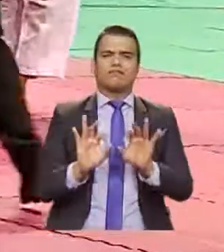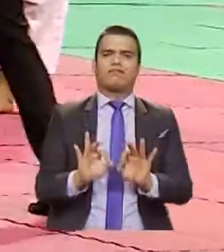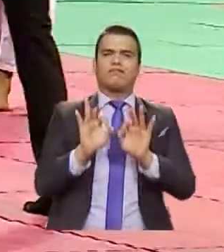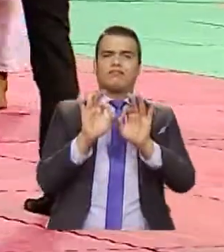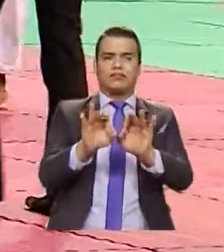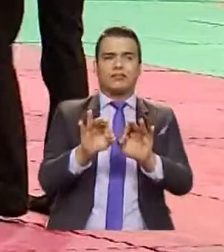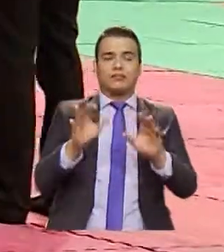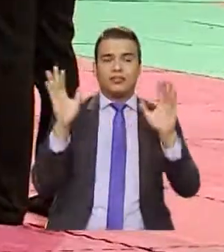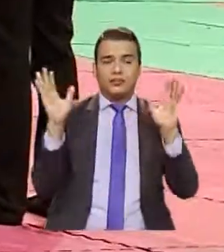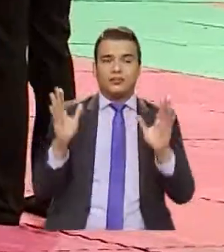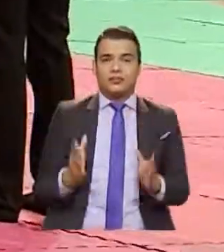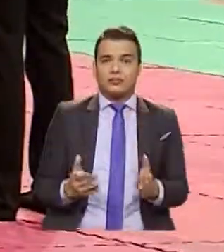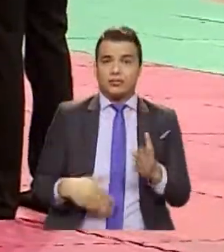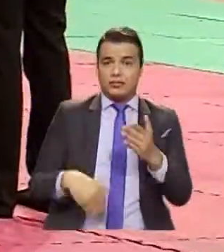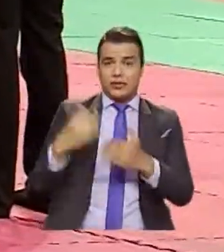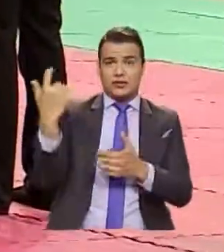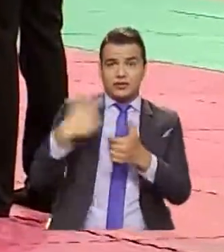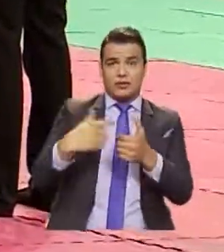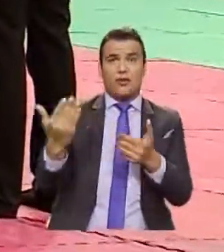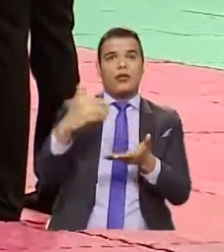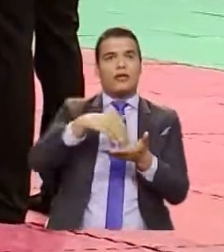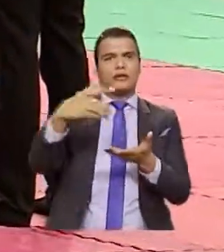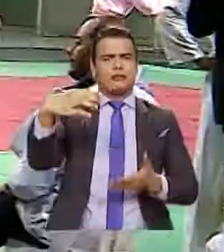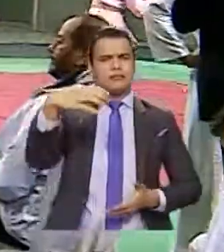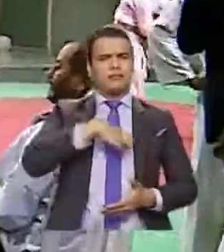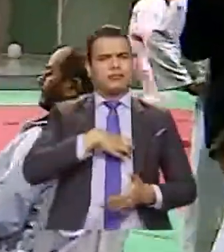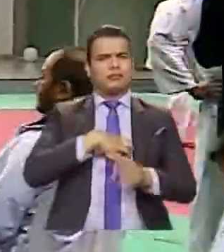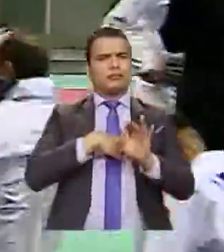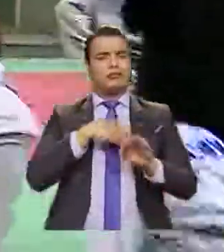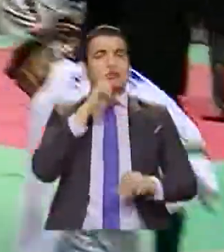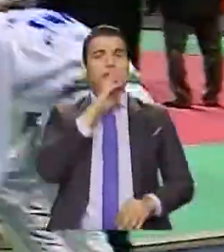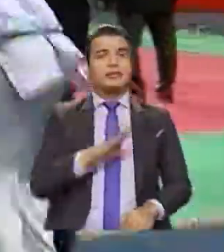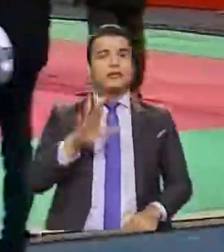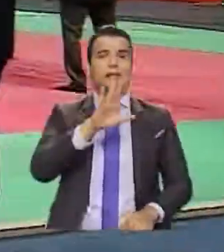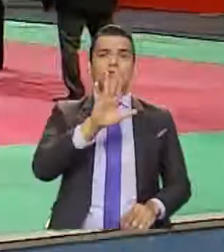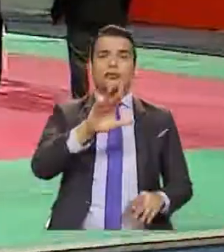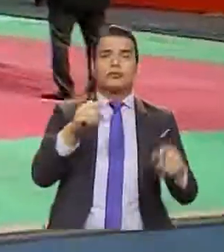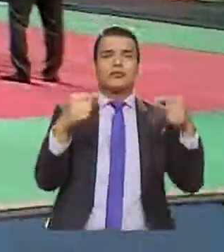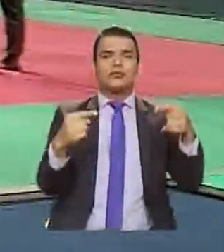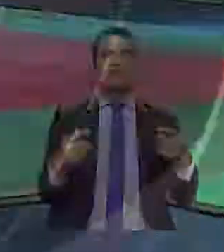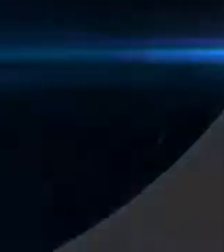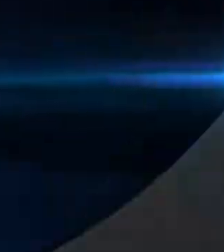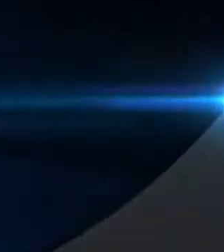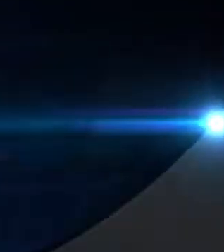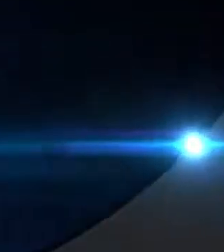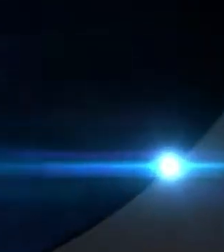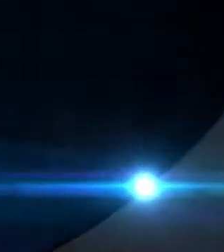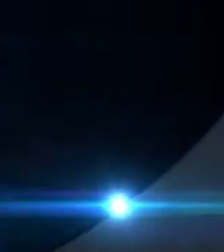decisión. En su reaparición se coronó campeón del Nacional de Judo realizado en Cali.